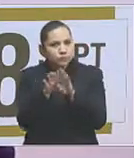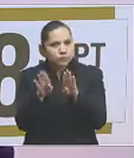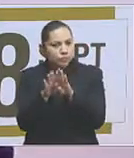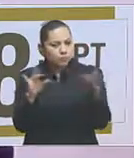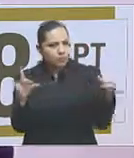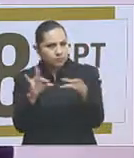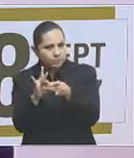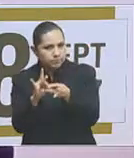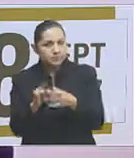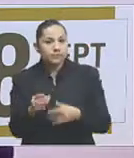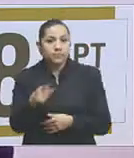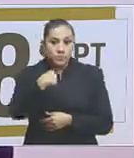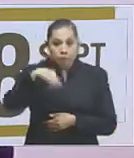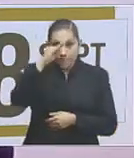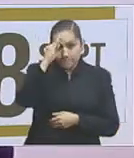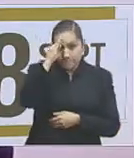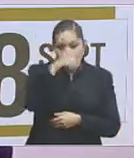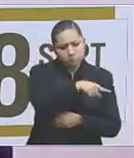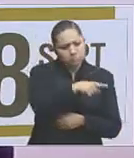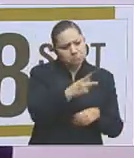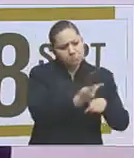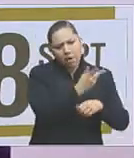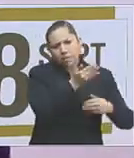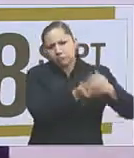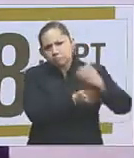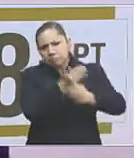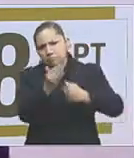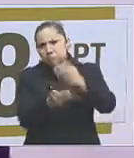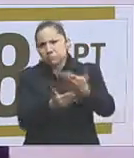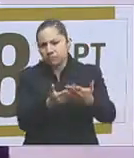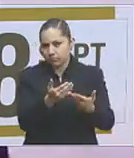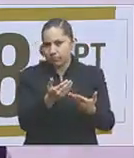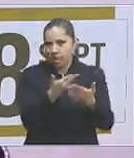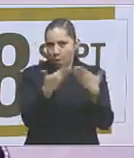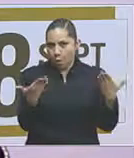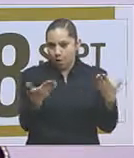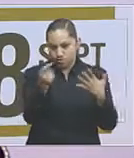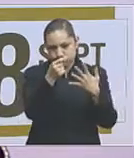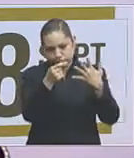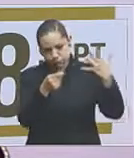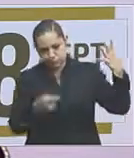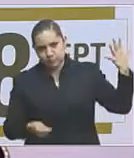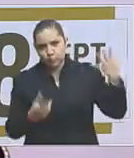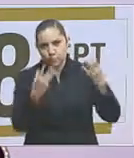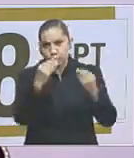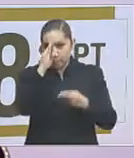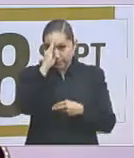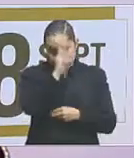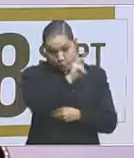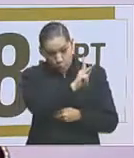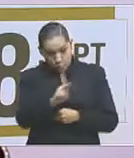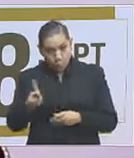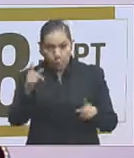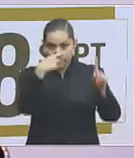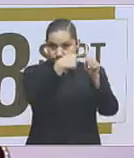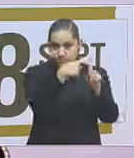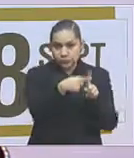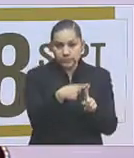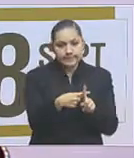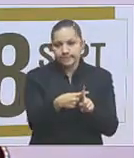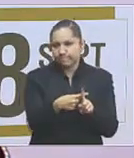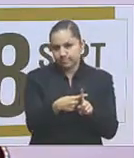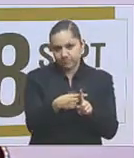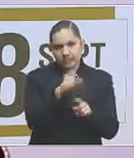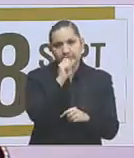de lo que pensábamos y no todos los efectos son positivos es innegable que el carácter instantáneo de las